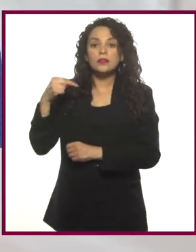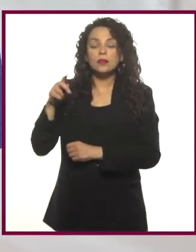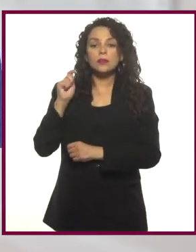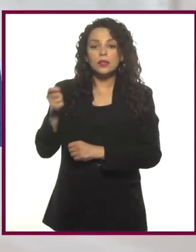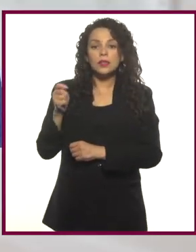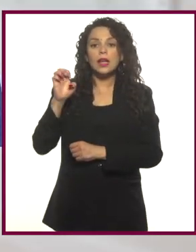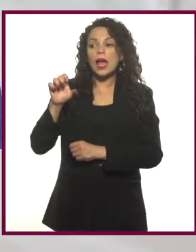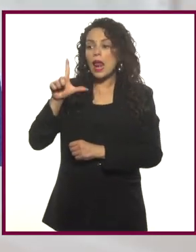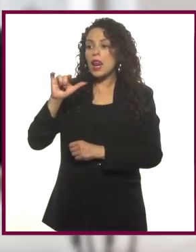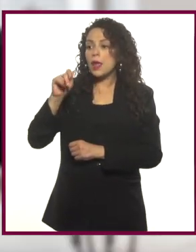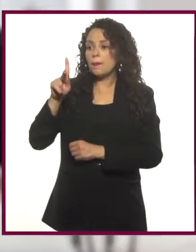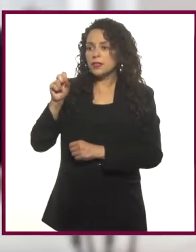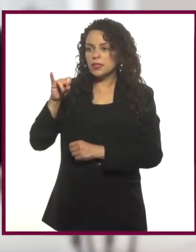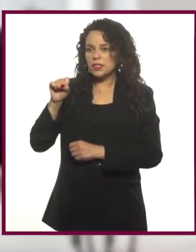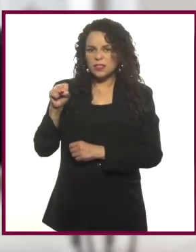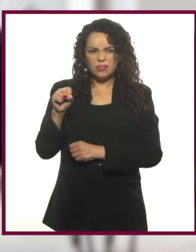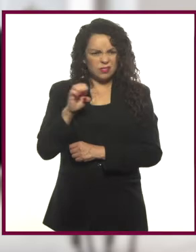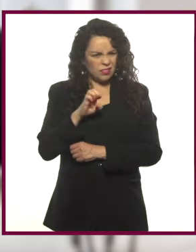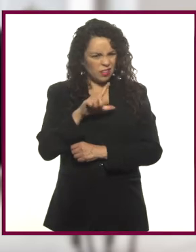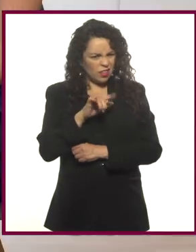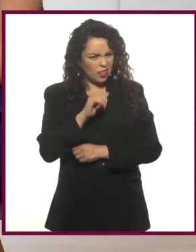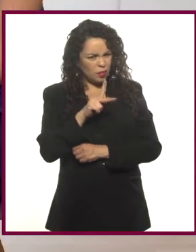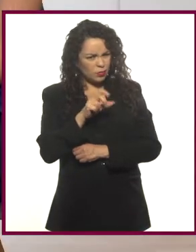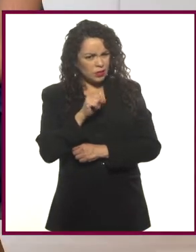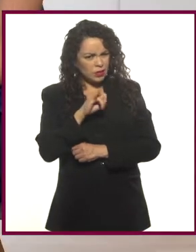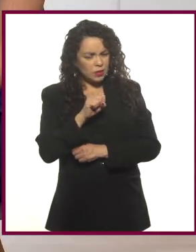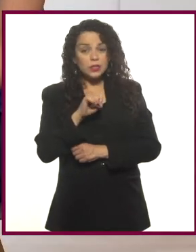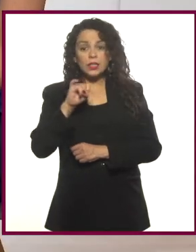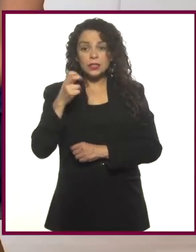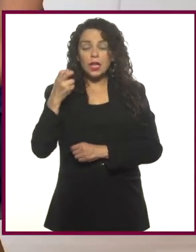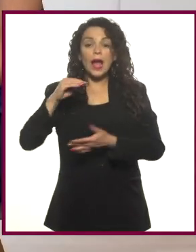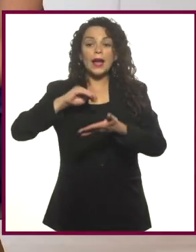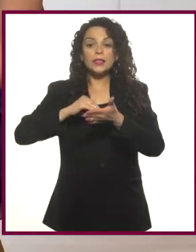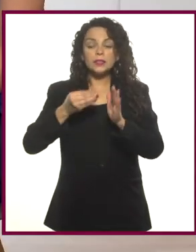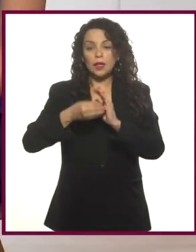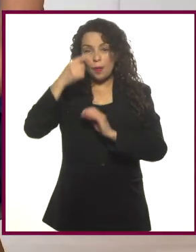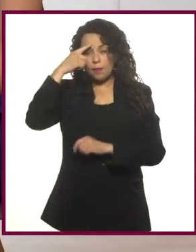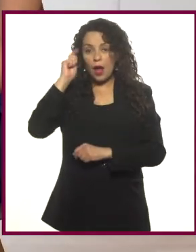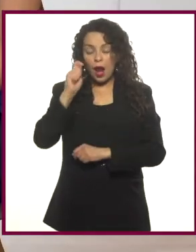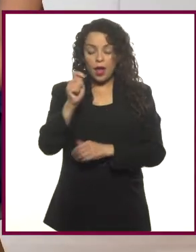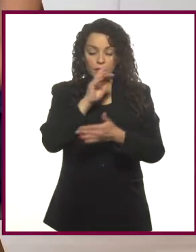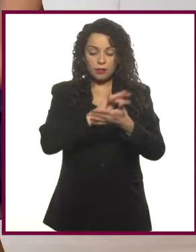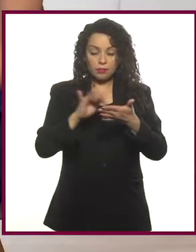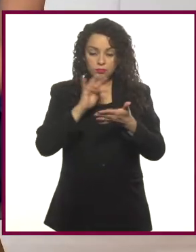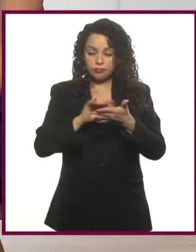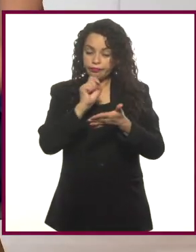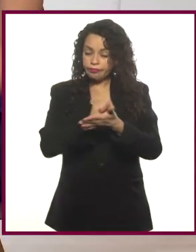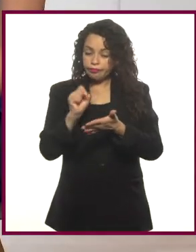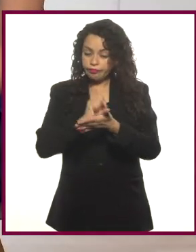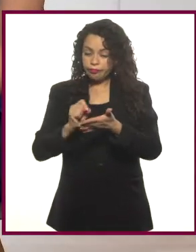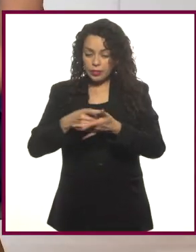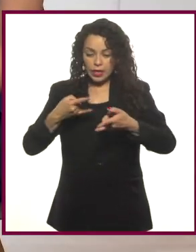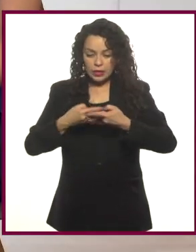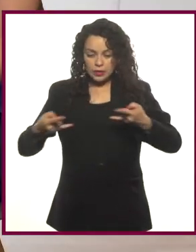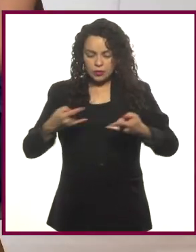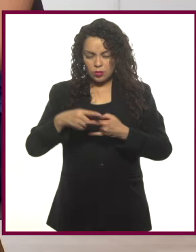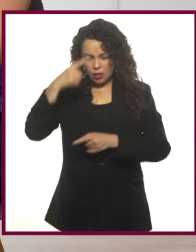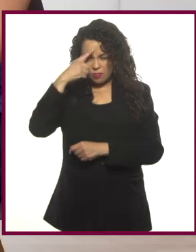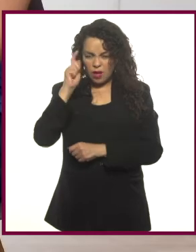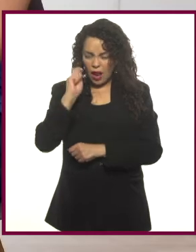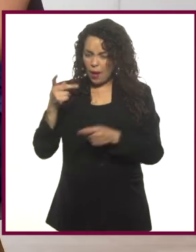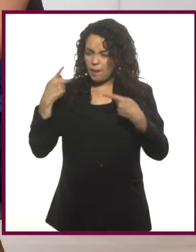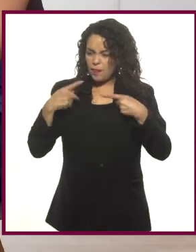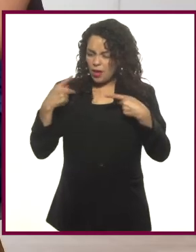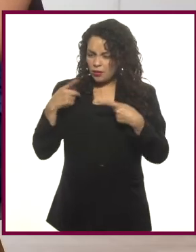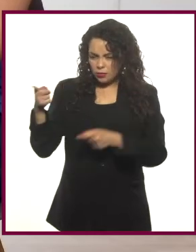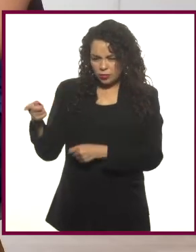se llama elipsis. ¿Elipsis? Sí, que técnicamente es la estrategia narrativa de la que se vale una historia para